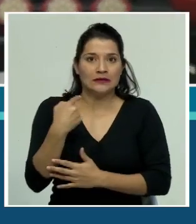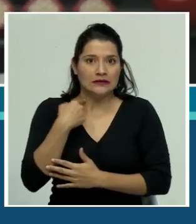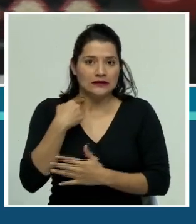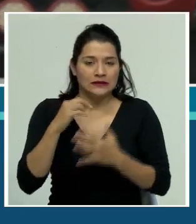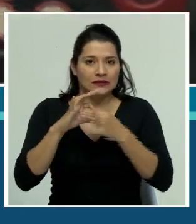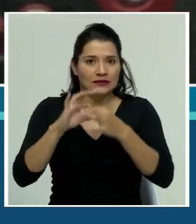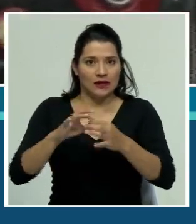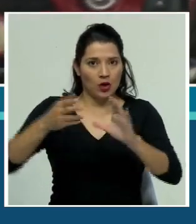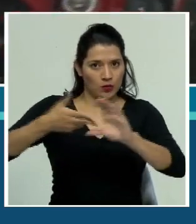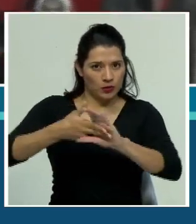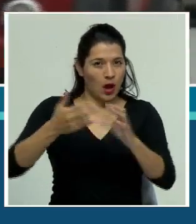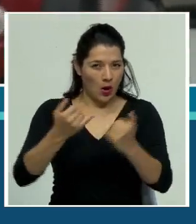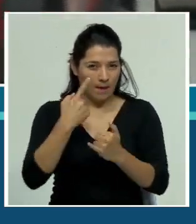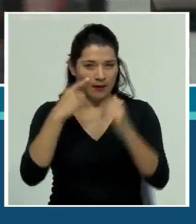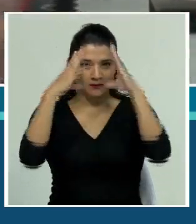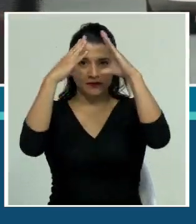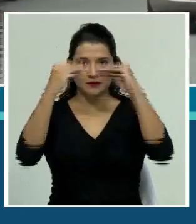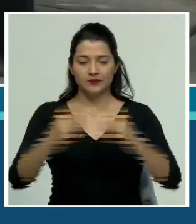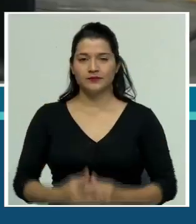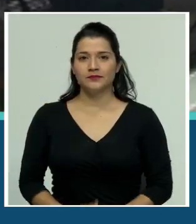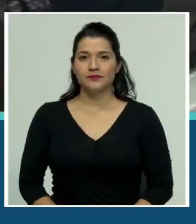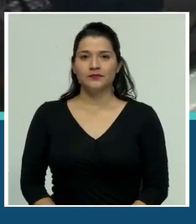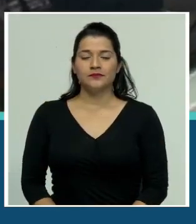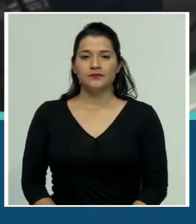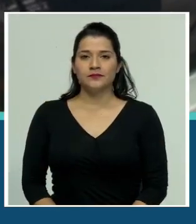los combustibles. Veamos la siguiente información.